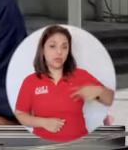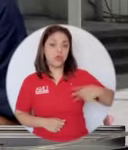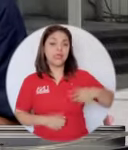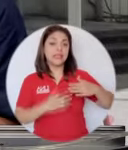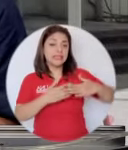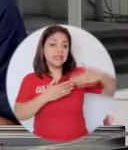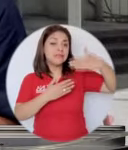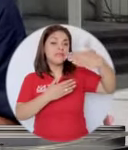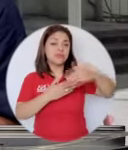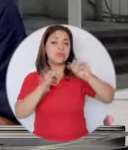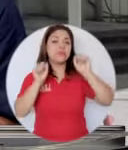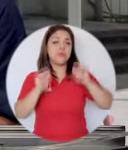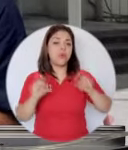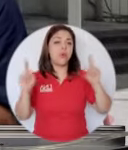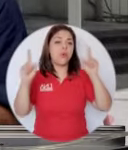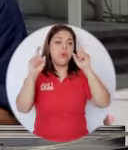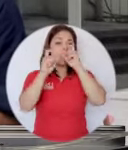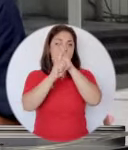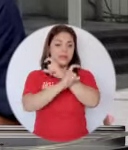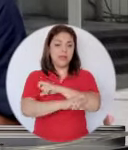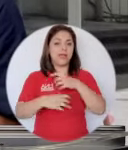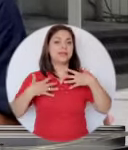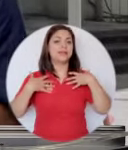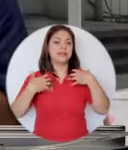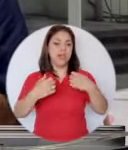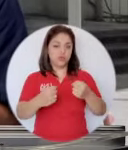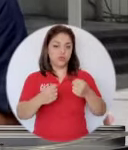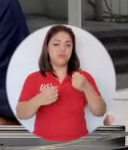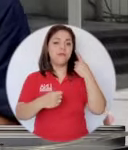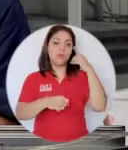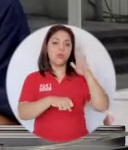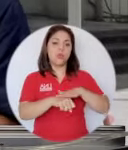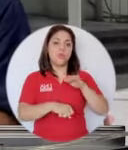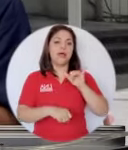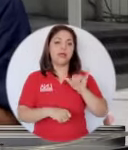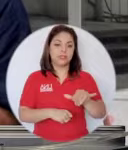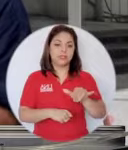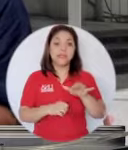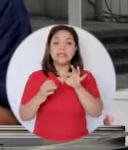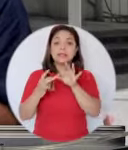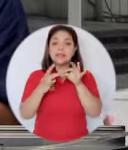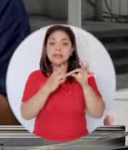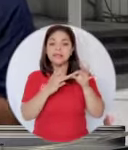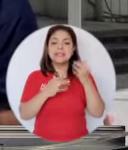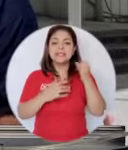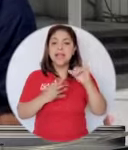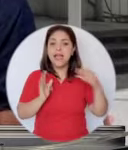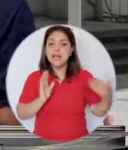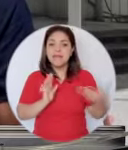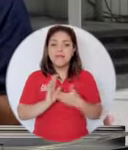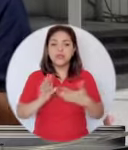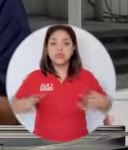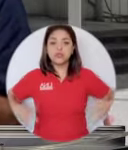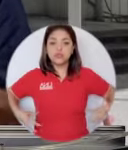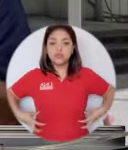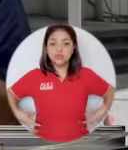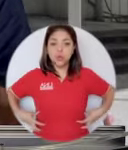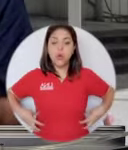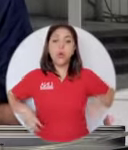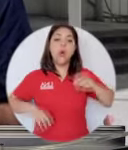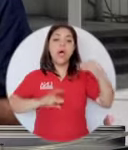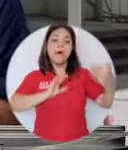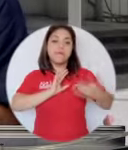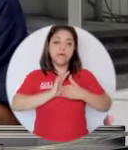pueda haber una complicación de salud relacionada con esto, principalmente si hay una afección de los riñones, si hay una afección